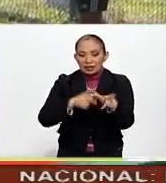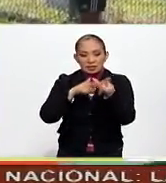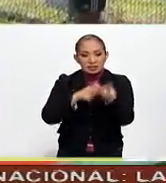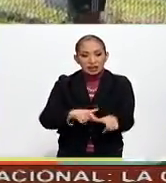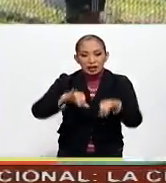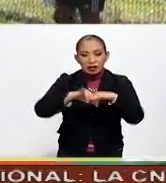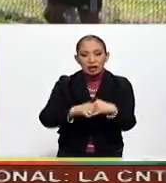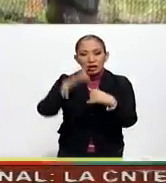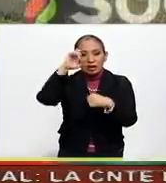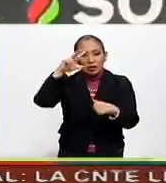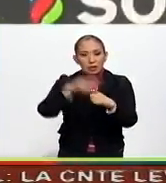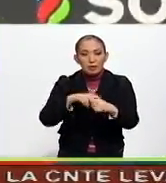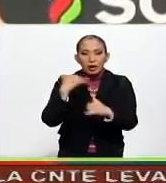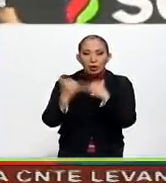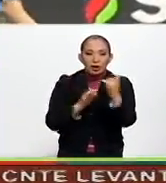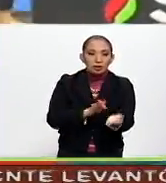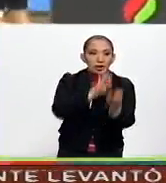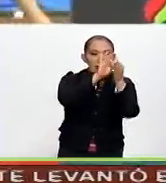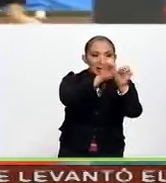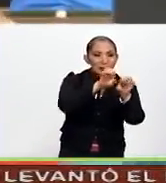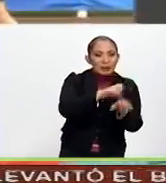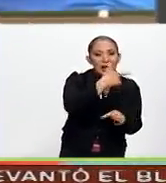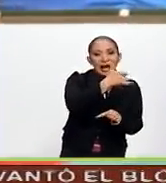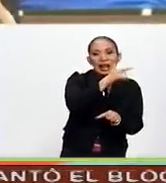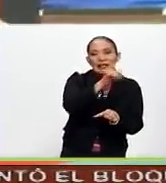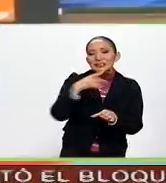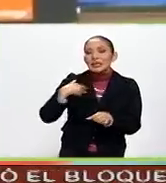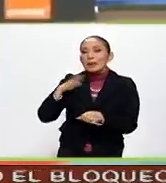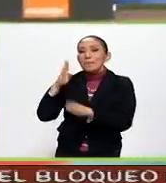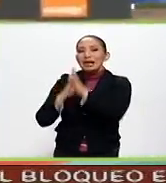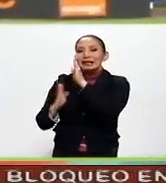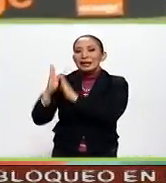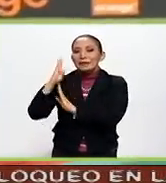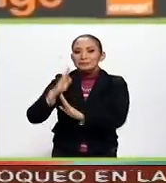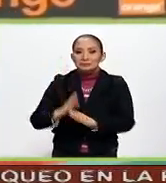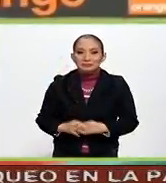continúa la Eurocopa con el encuentro entre las selecciones de Gales y Bélgica.